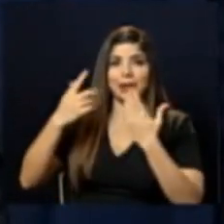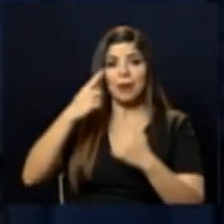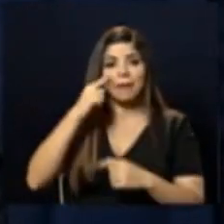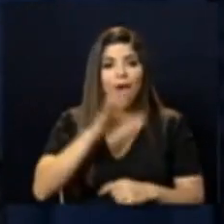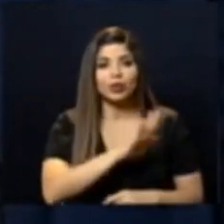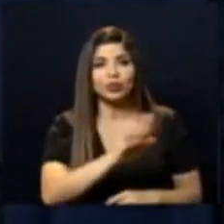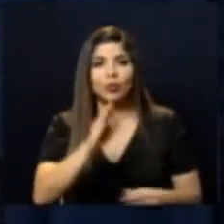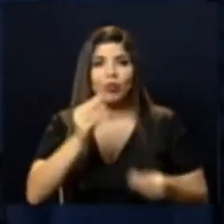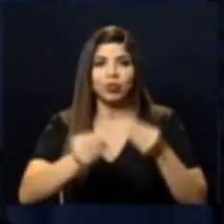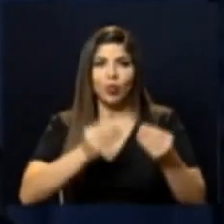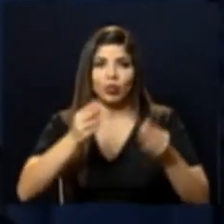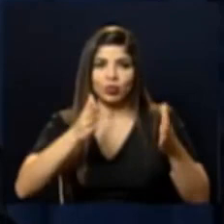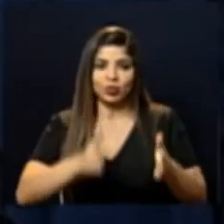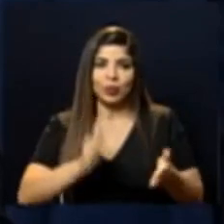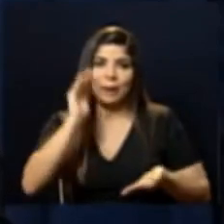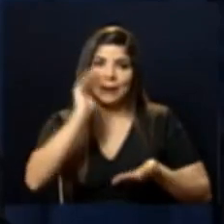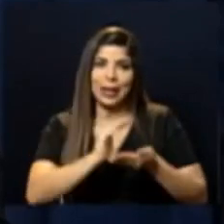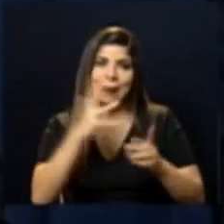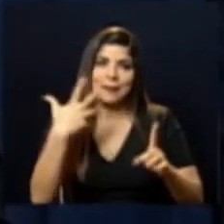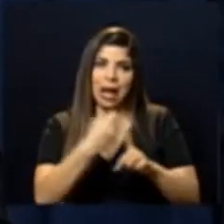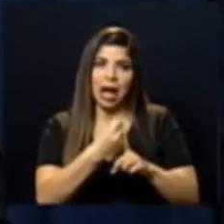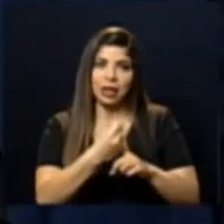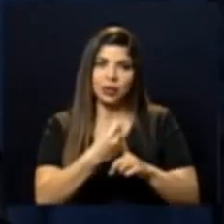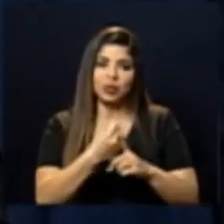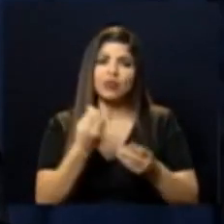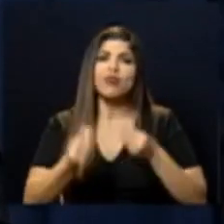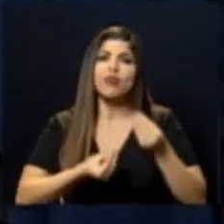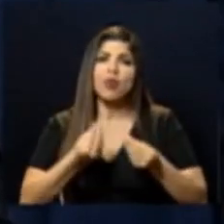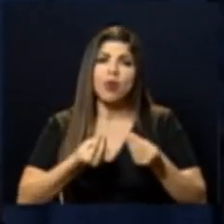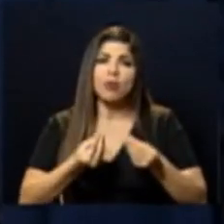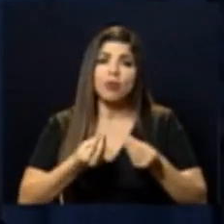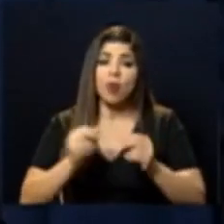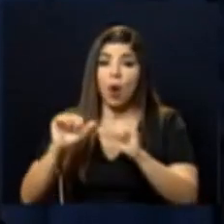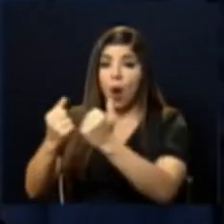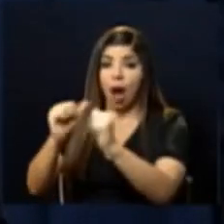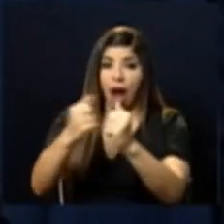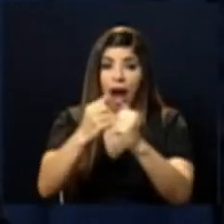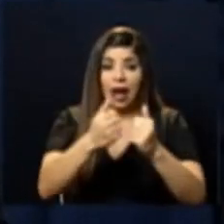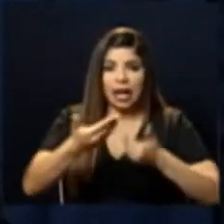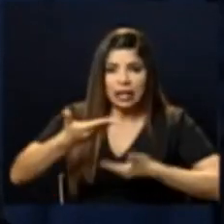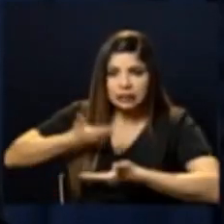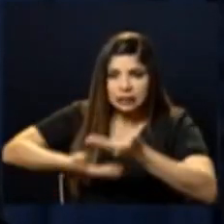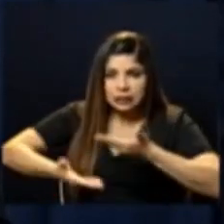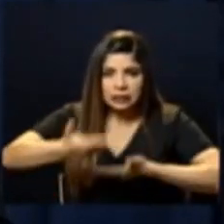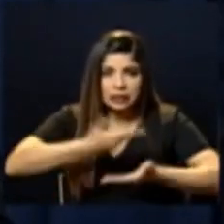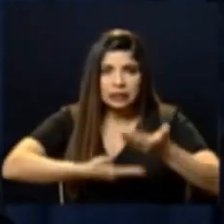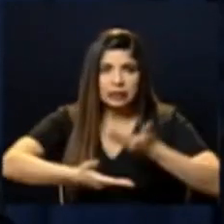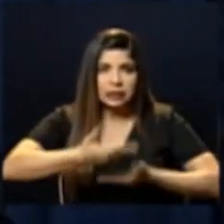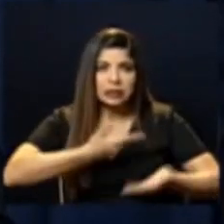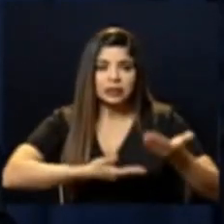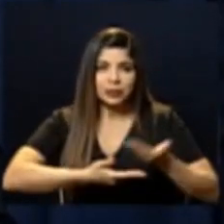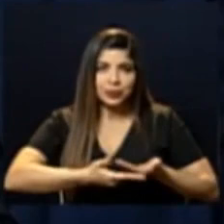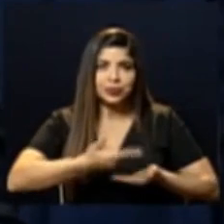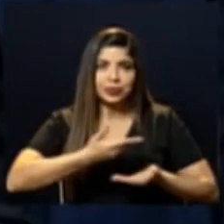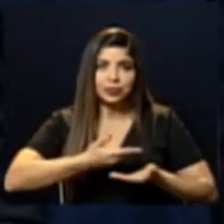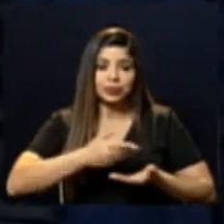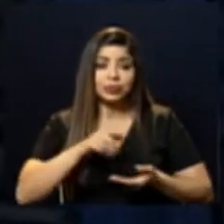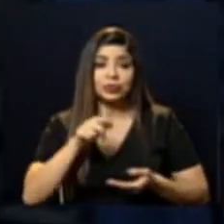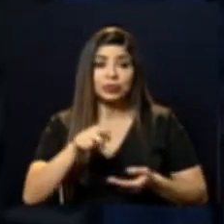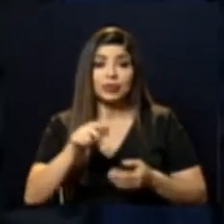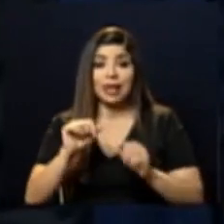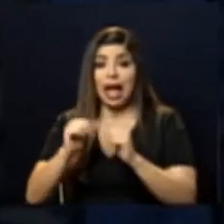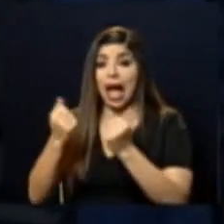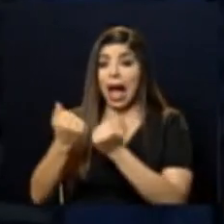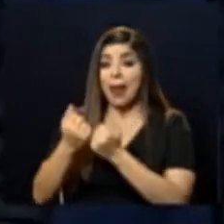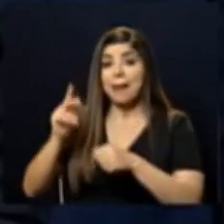producción. Se ha promovido la colaboración entre sectores, donde destaca que entre el